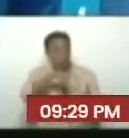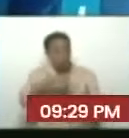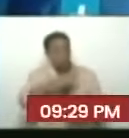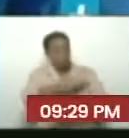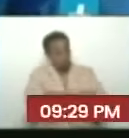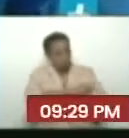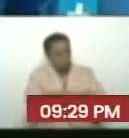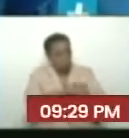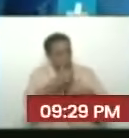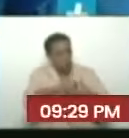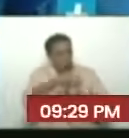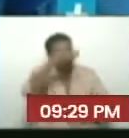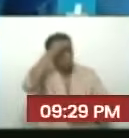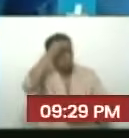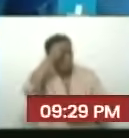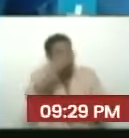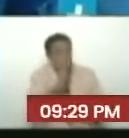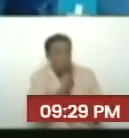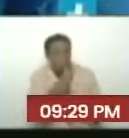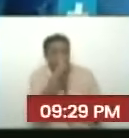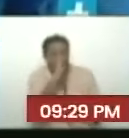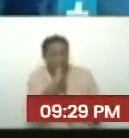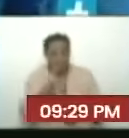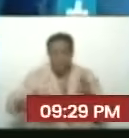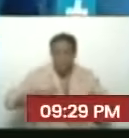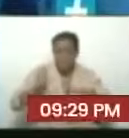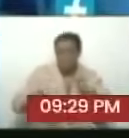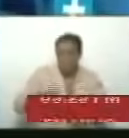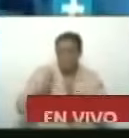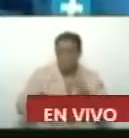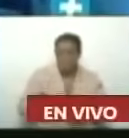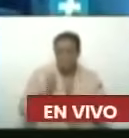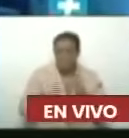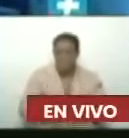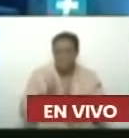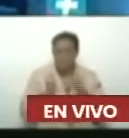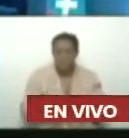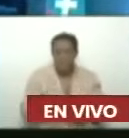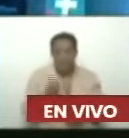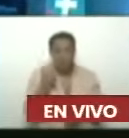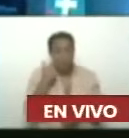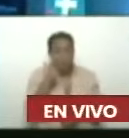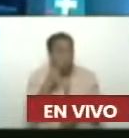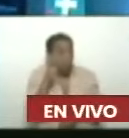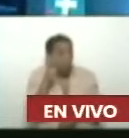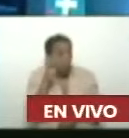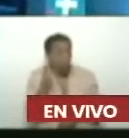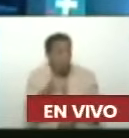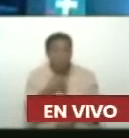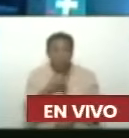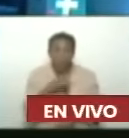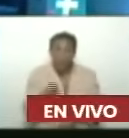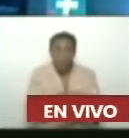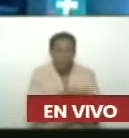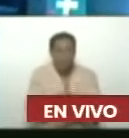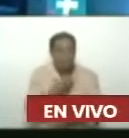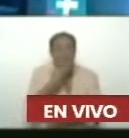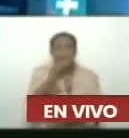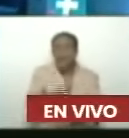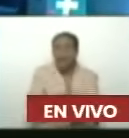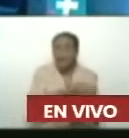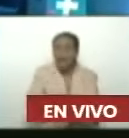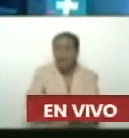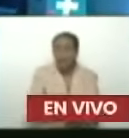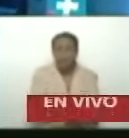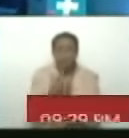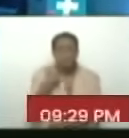hacendoso. Desde los 2 años toca la batería también. O sea, él le gusta la música también. Sí, mucho, canta. ¿Qué ritmo